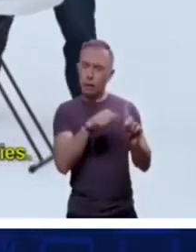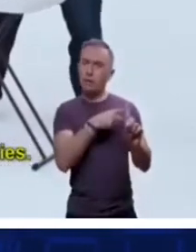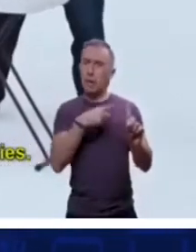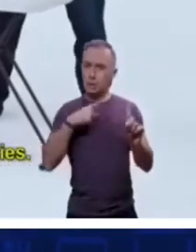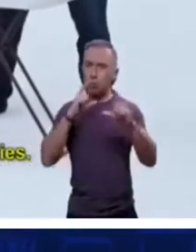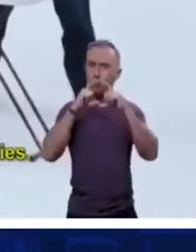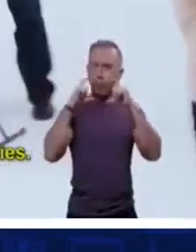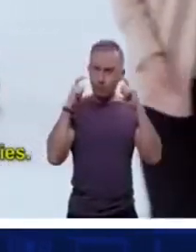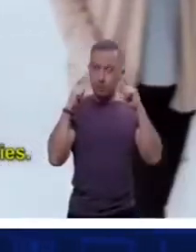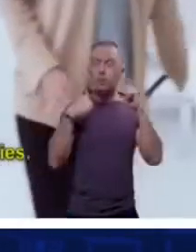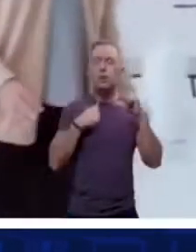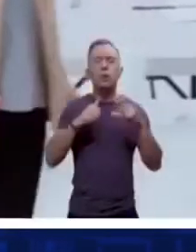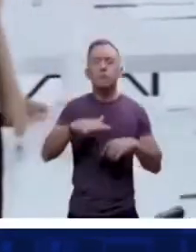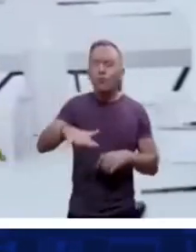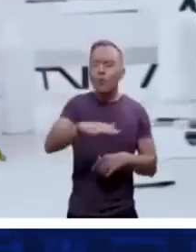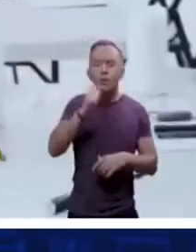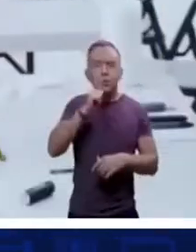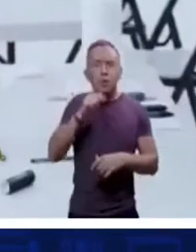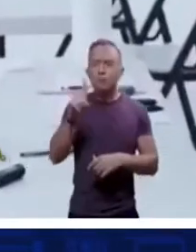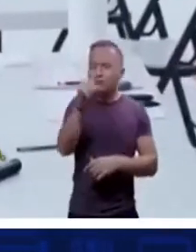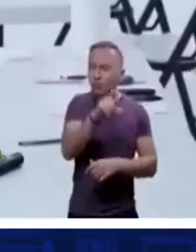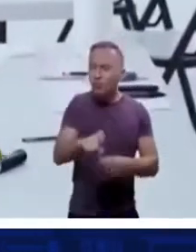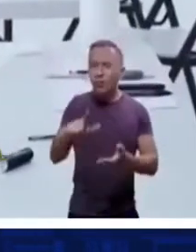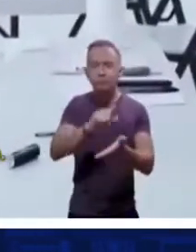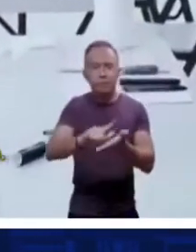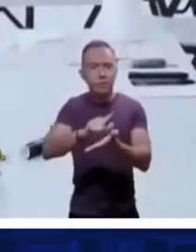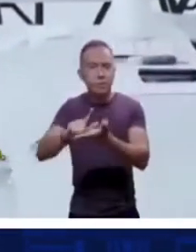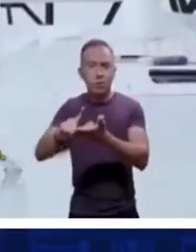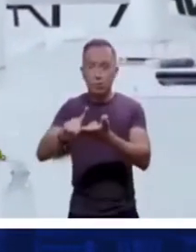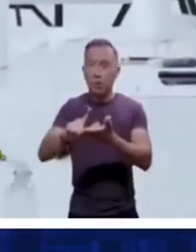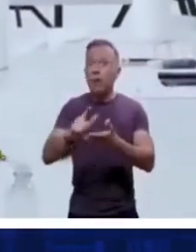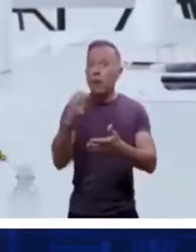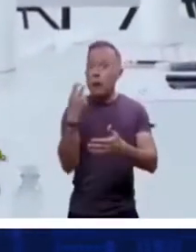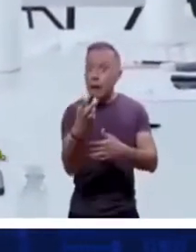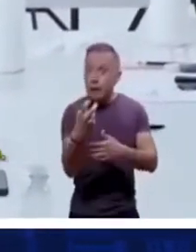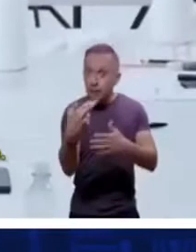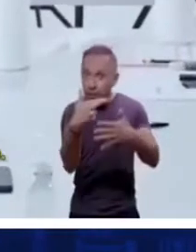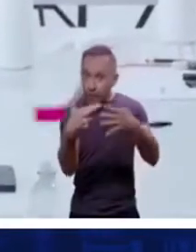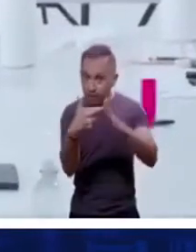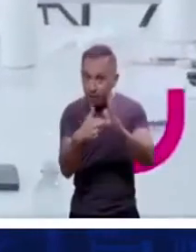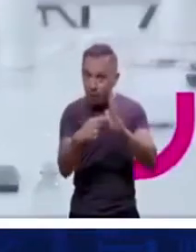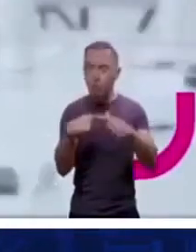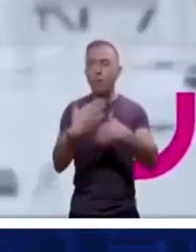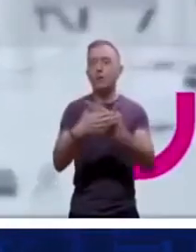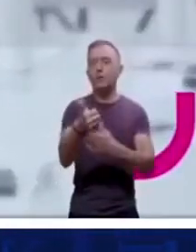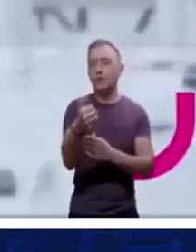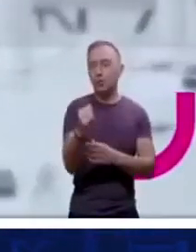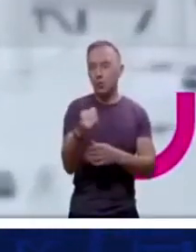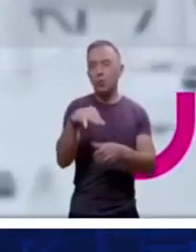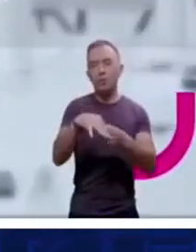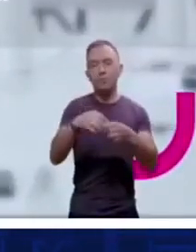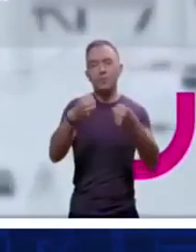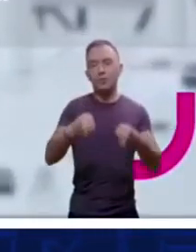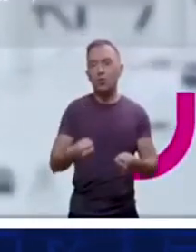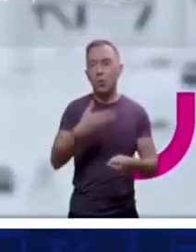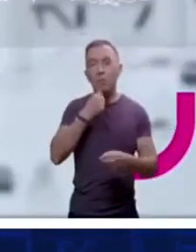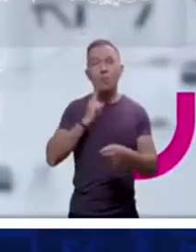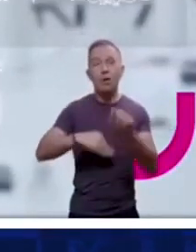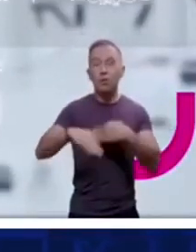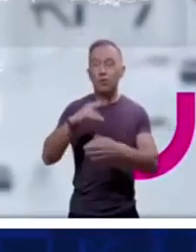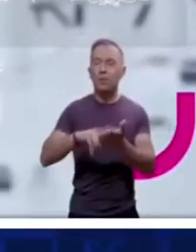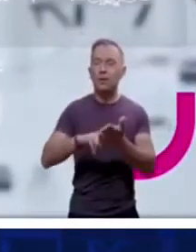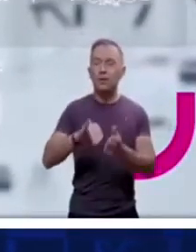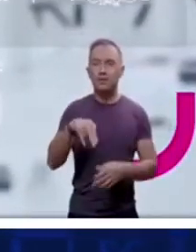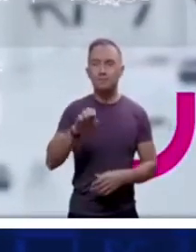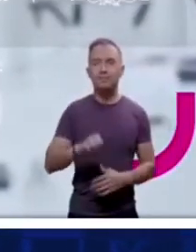y reelección de alcaldes entonces checa muy bien que cuáles han sido los resultados que